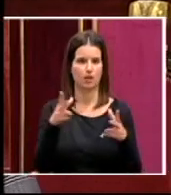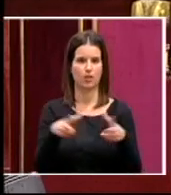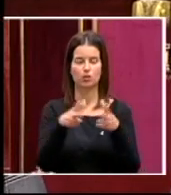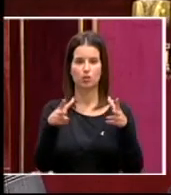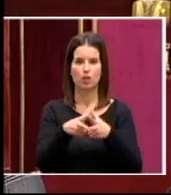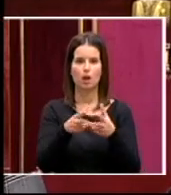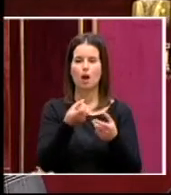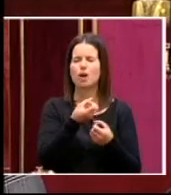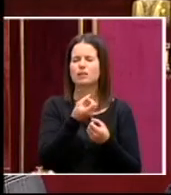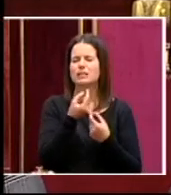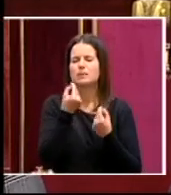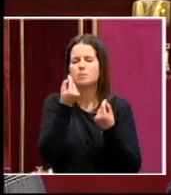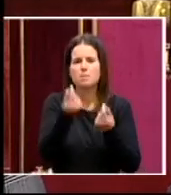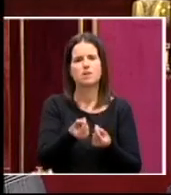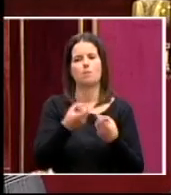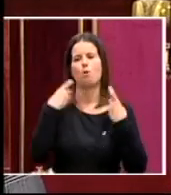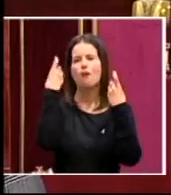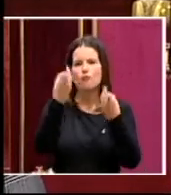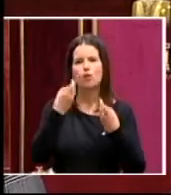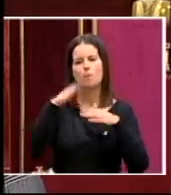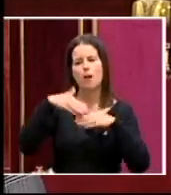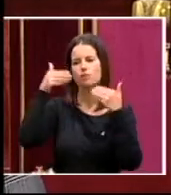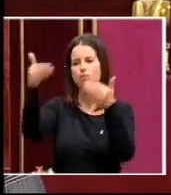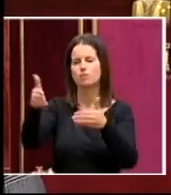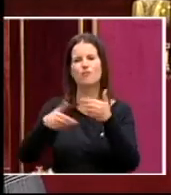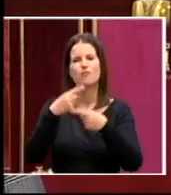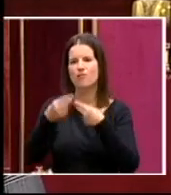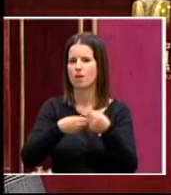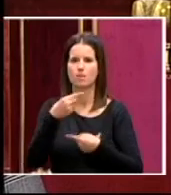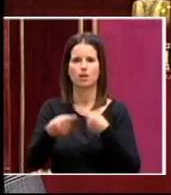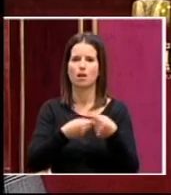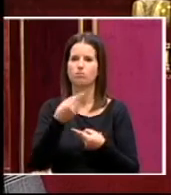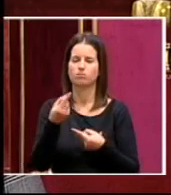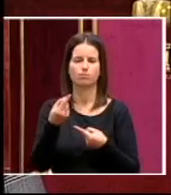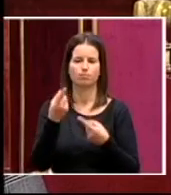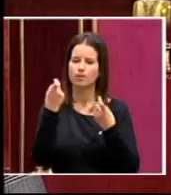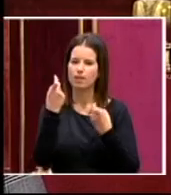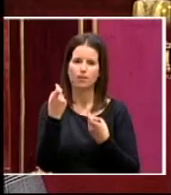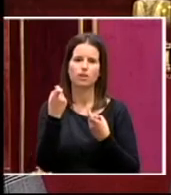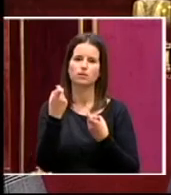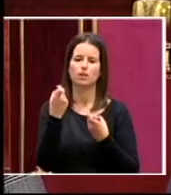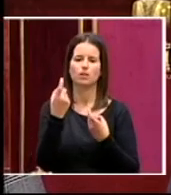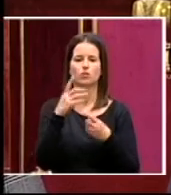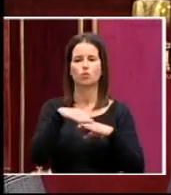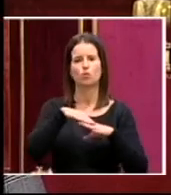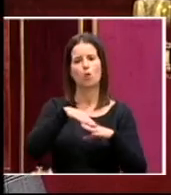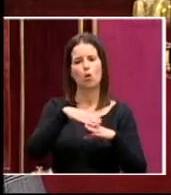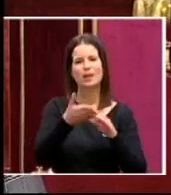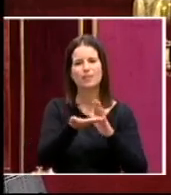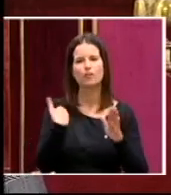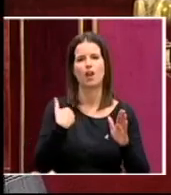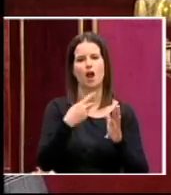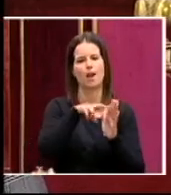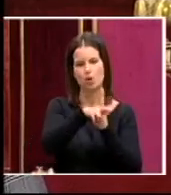pues cualquier esfuerzo económico que se pueda hacer es escaso y, por tanto, no detraigamos recursos, sino que lo que hay que